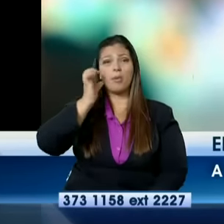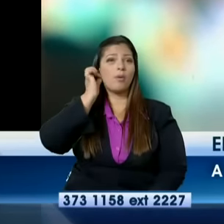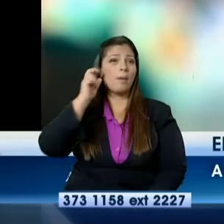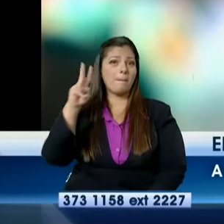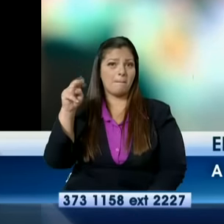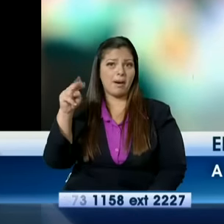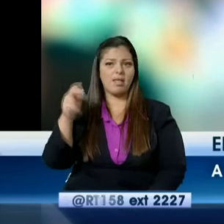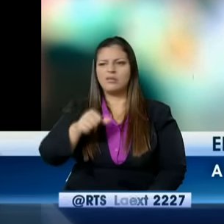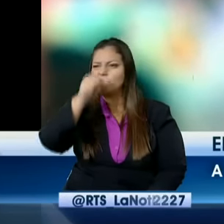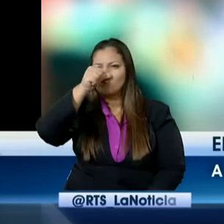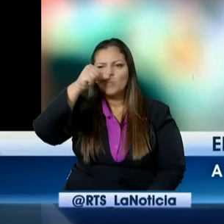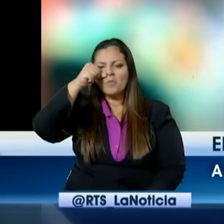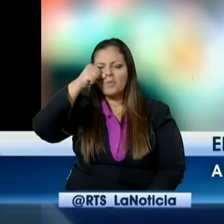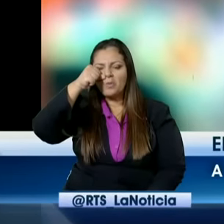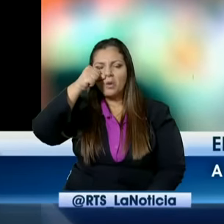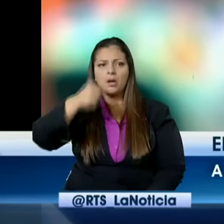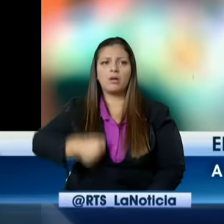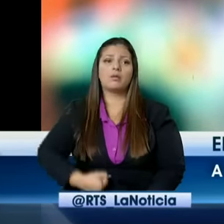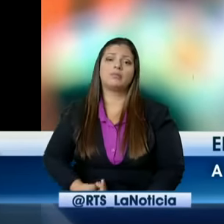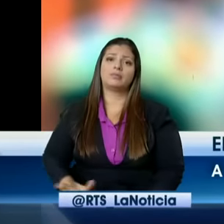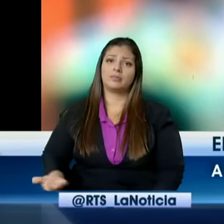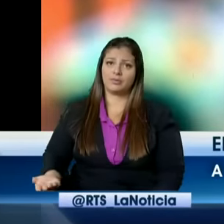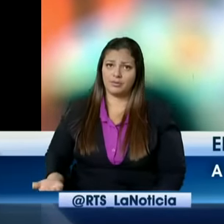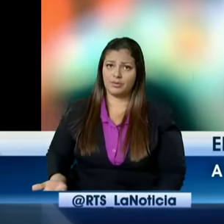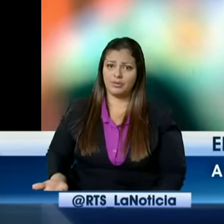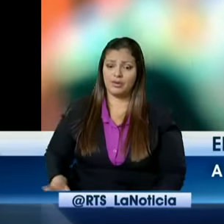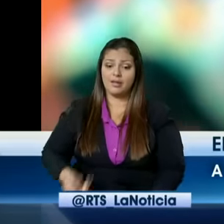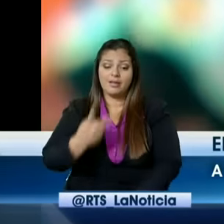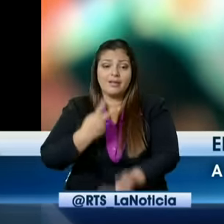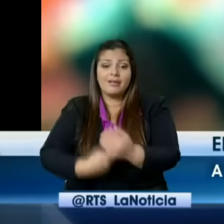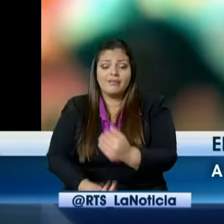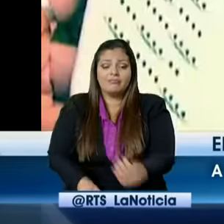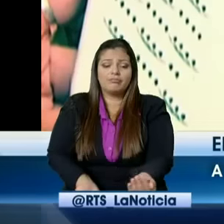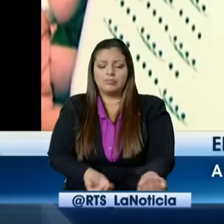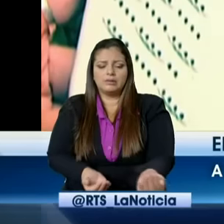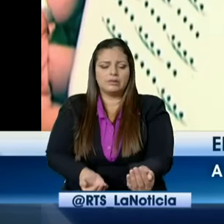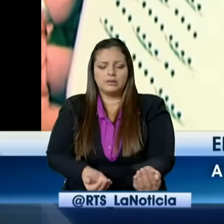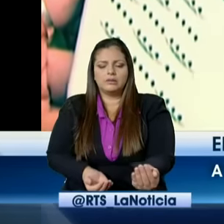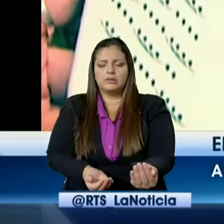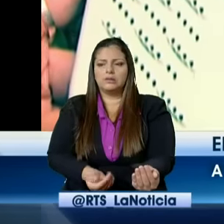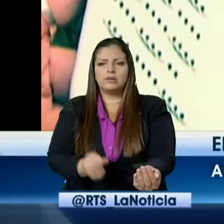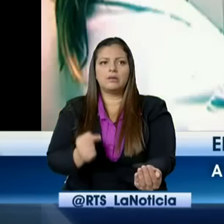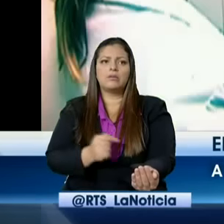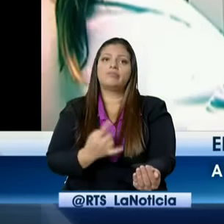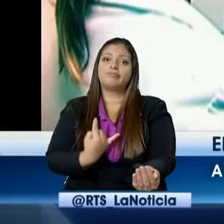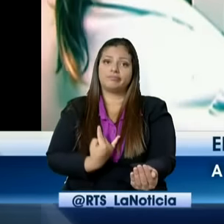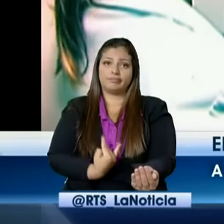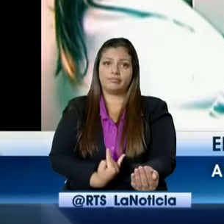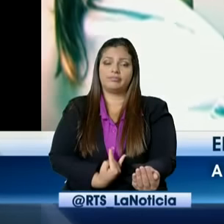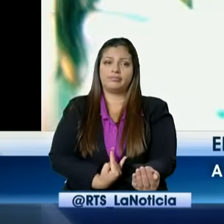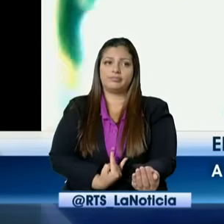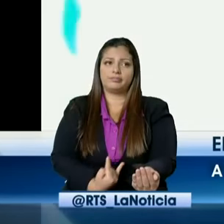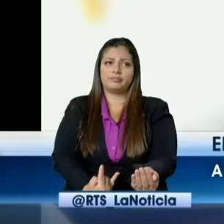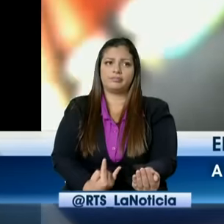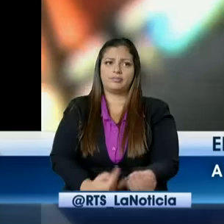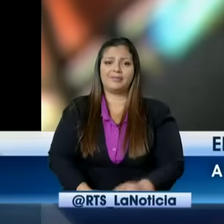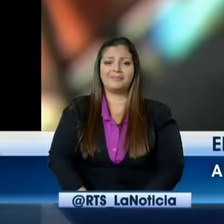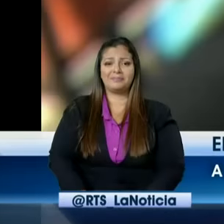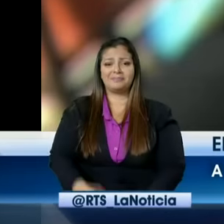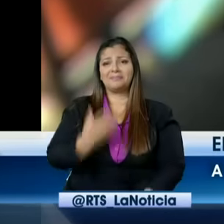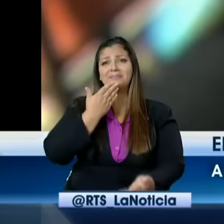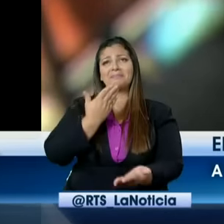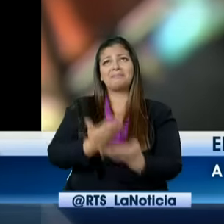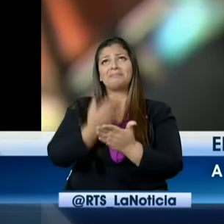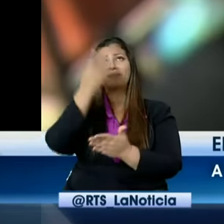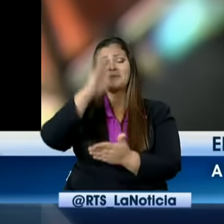mayor probabilidad de volver a consumir. Gracias a Dios está bien, está con buen peso, Antes no lo sentía. Mayra